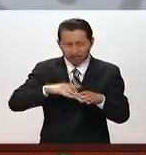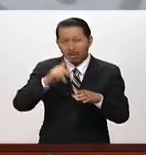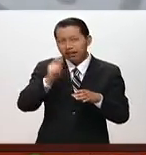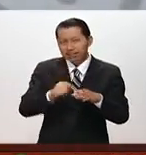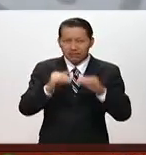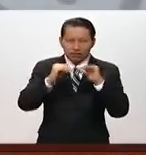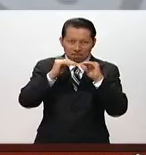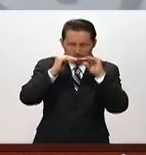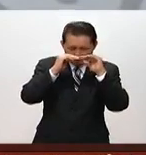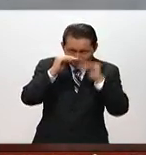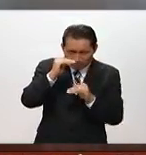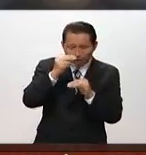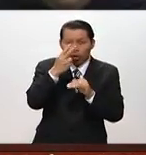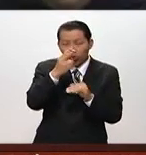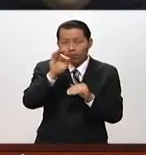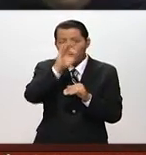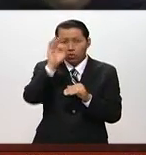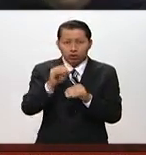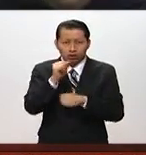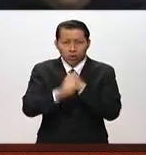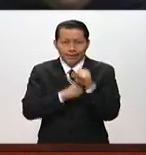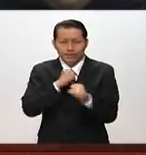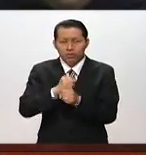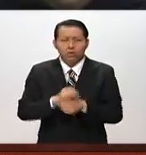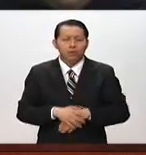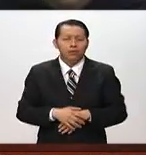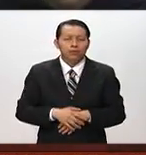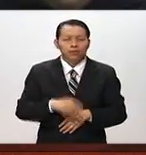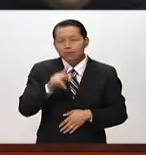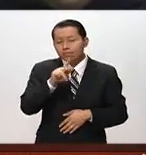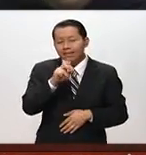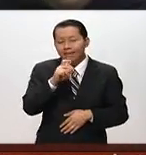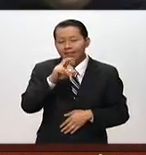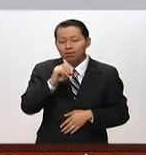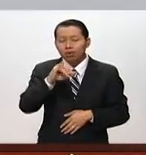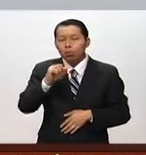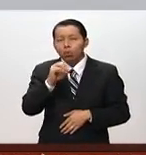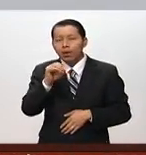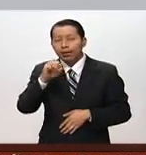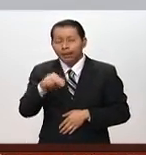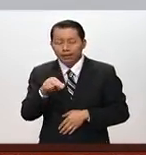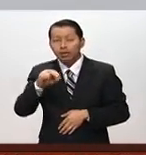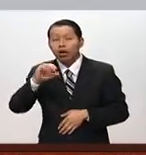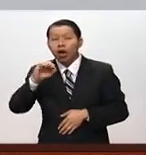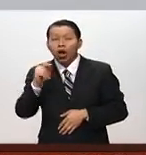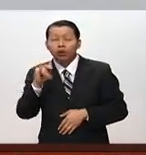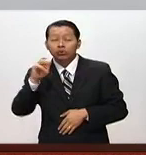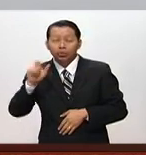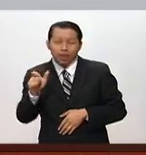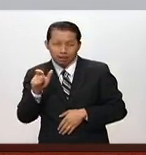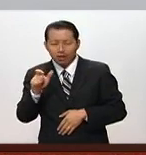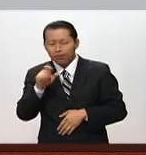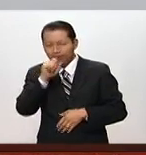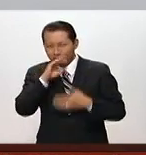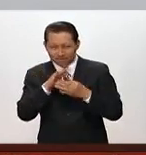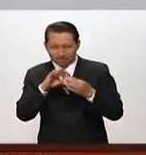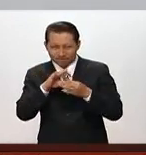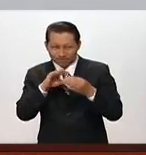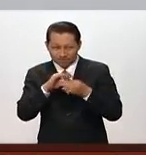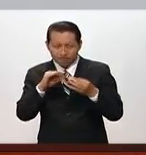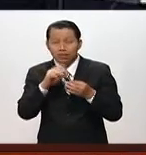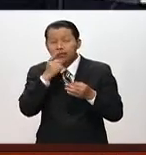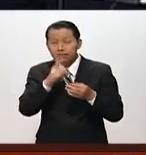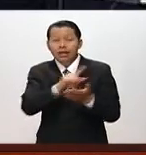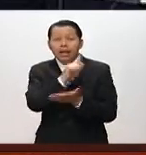un 2% por año. En tanto, Pedro Joaquín Caldwell, secretario de Energía, aseguró que con la reforma